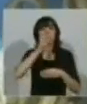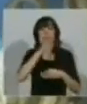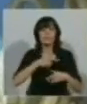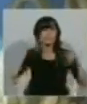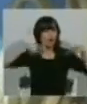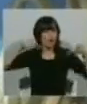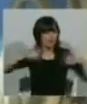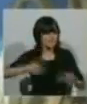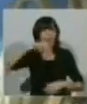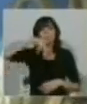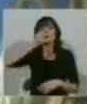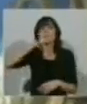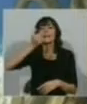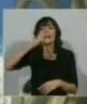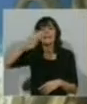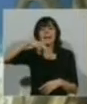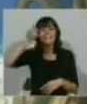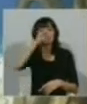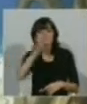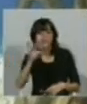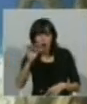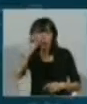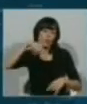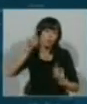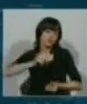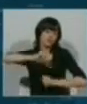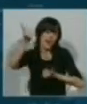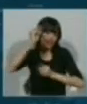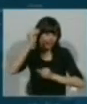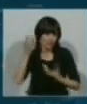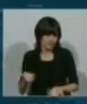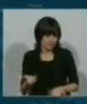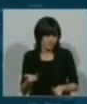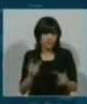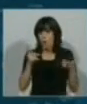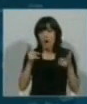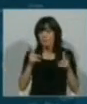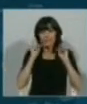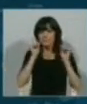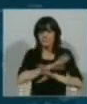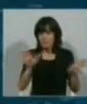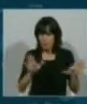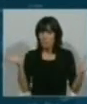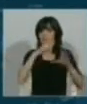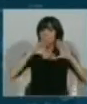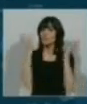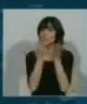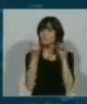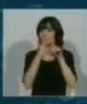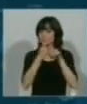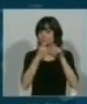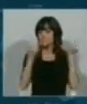Maracanazo en el 50 ni siquiera se pudo transmitir por televisión porque todavía no había transmisiones en para vivo, todo el mundo.